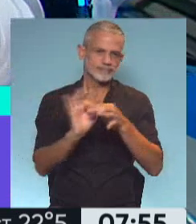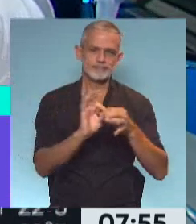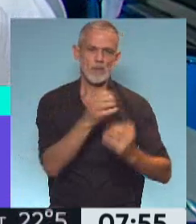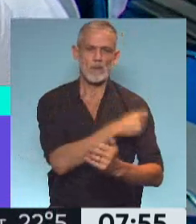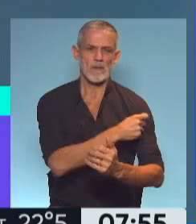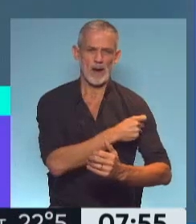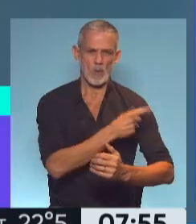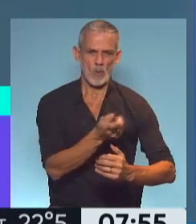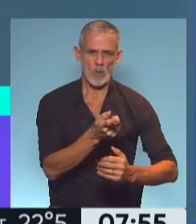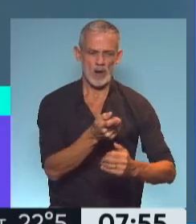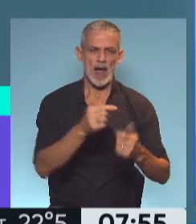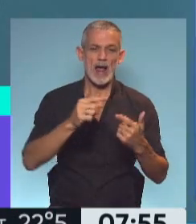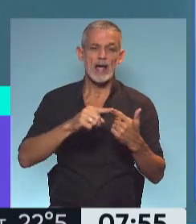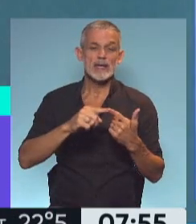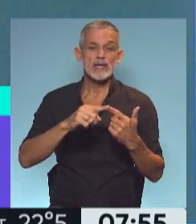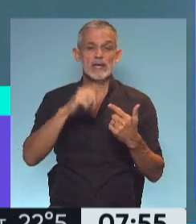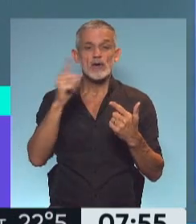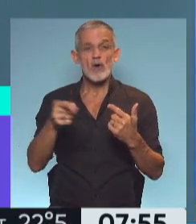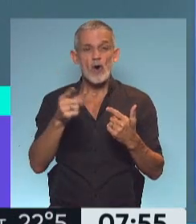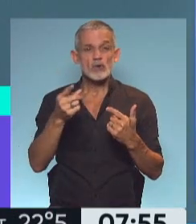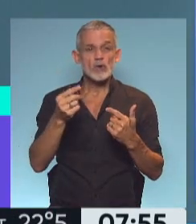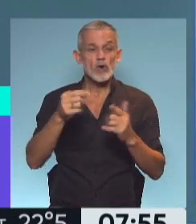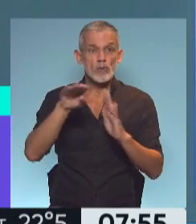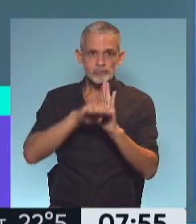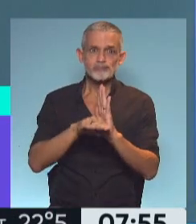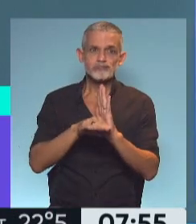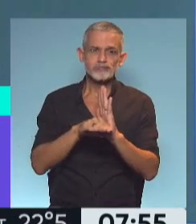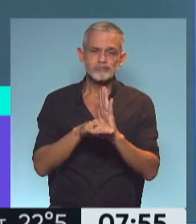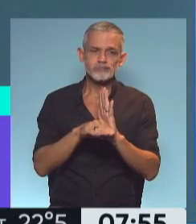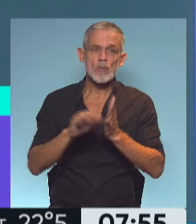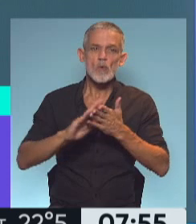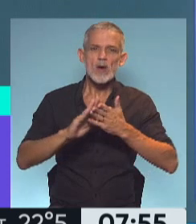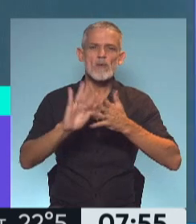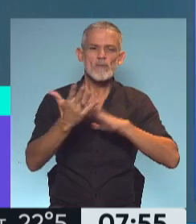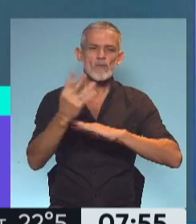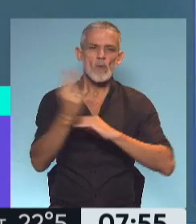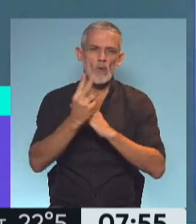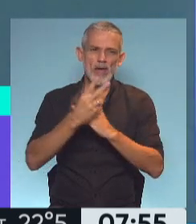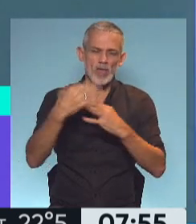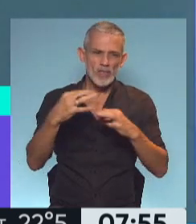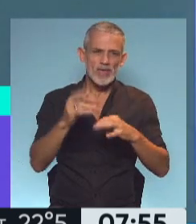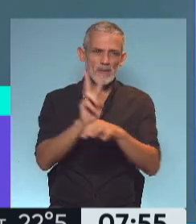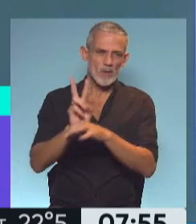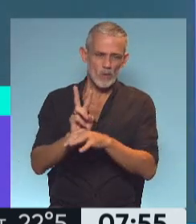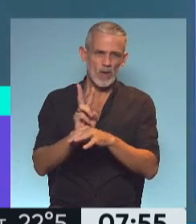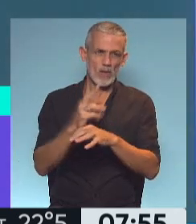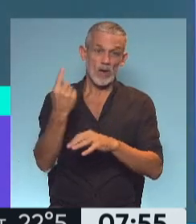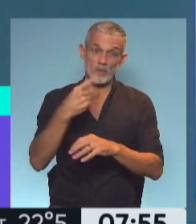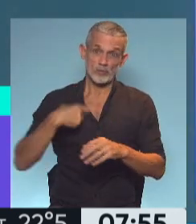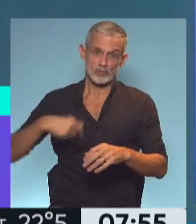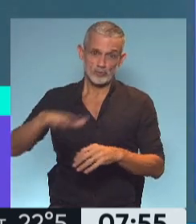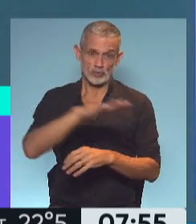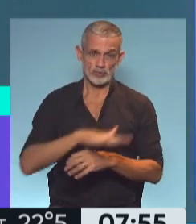la vacunación y la otra a las nuevas restricciones, ¿sí? A los nuevos cuidados que tenemos que tener en cuenta como